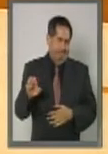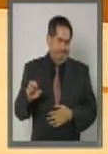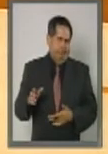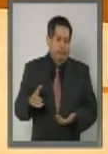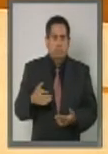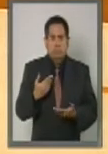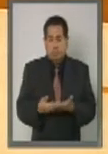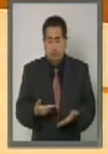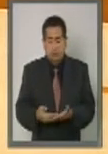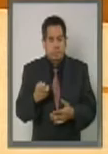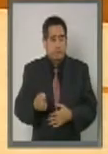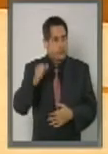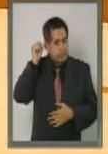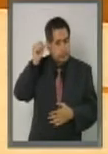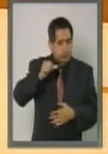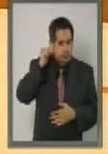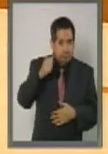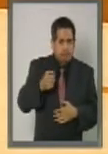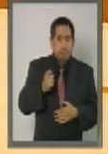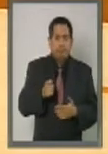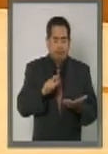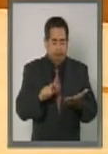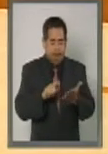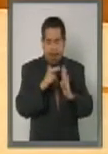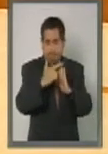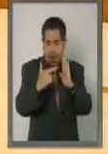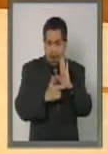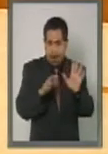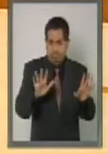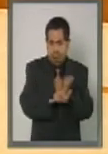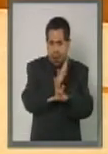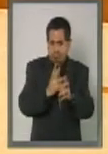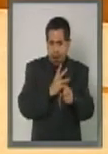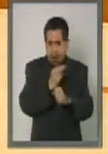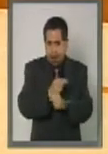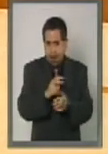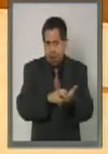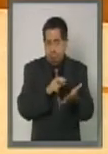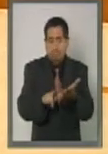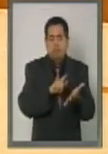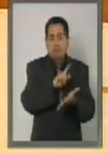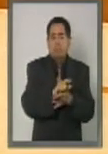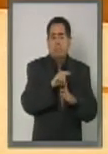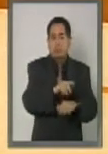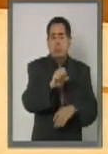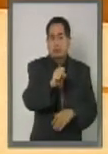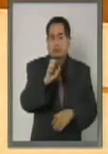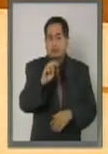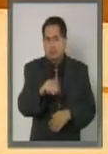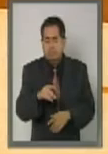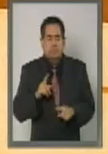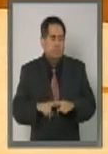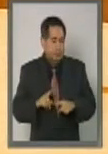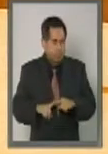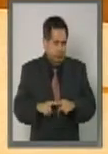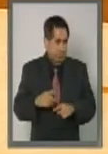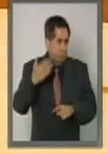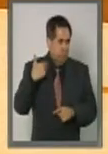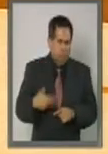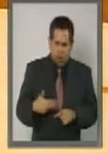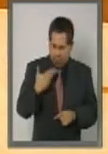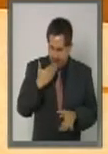abril de este año entró en vigor una reforma al reglamento de la Ley del Servicio Exterior Mexicano. Se trata de una de las reformas